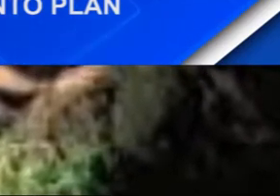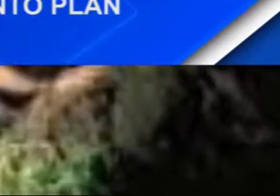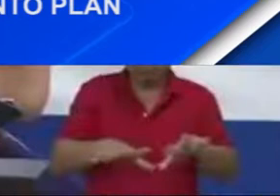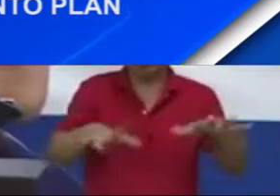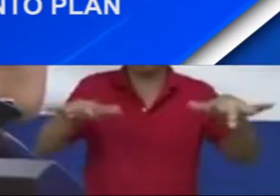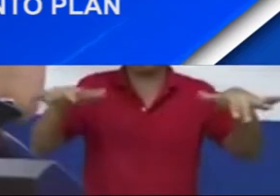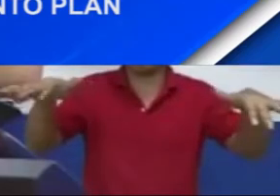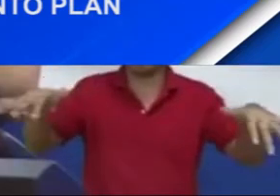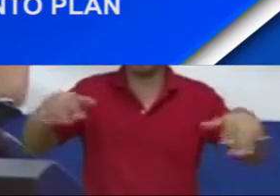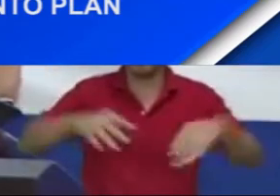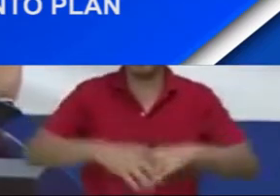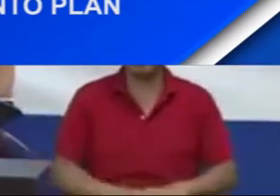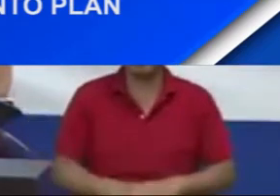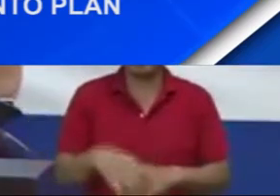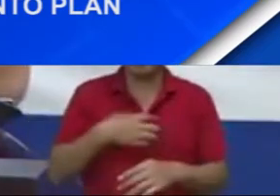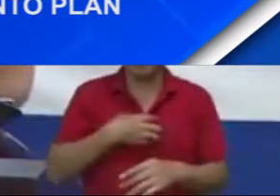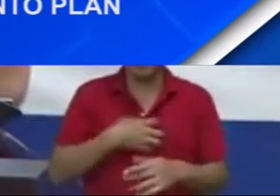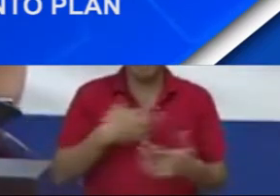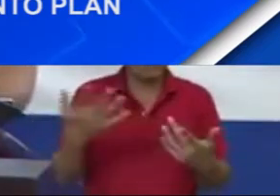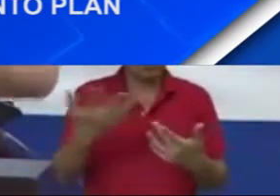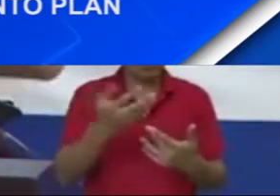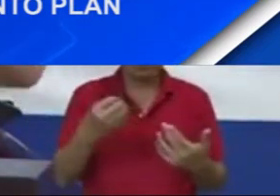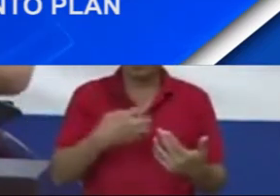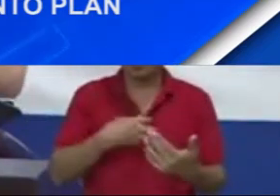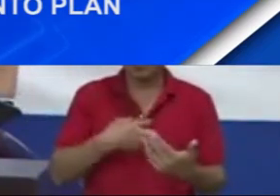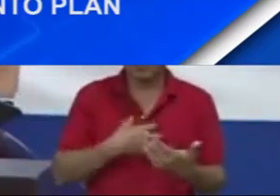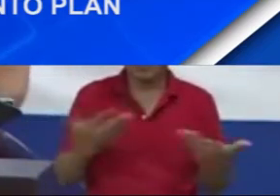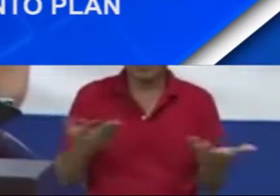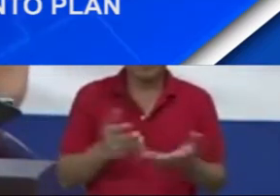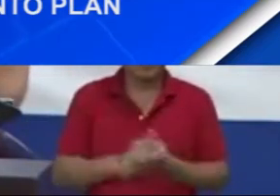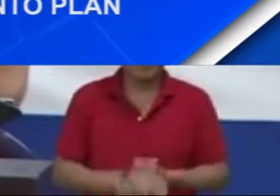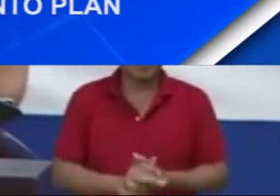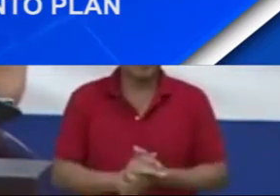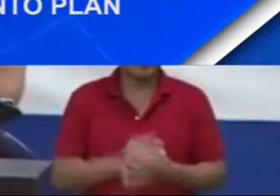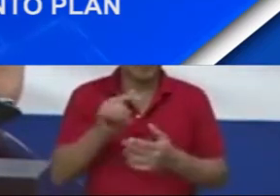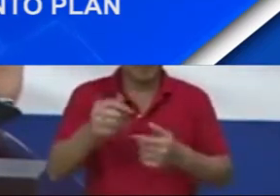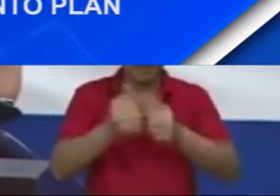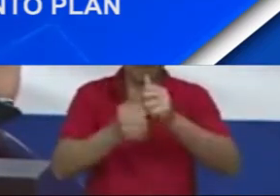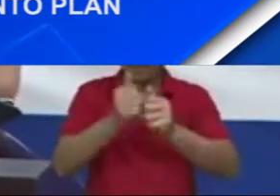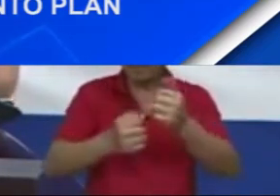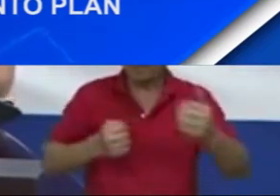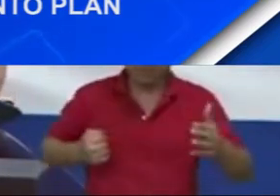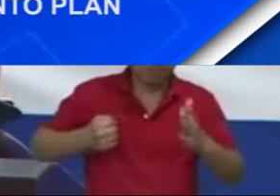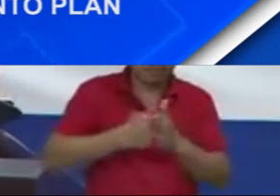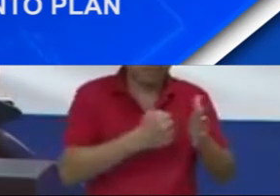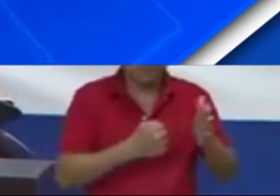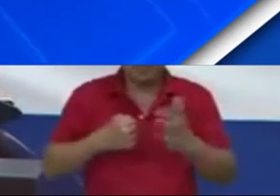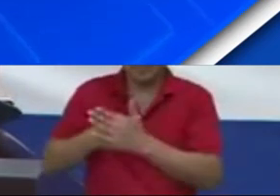viales. Es muy importante decirles a ustedes que el día de hoy nosotros tenemos